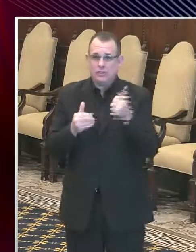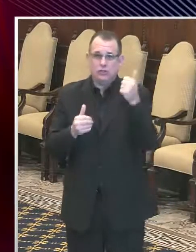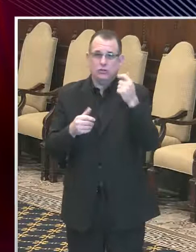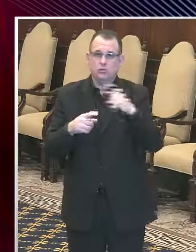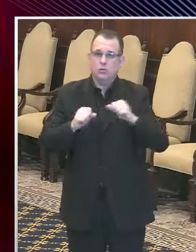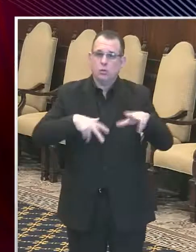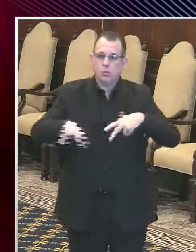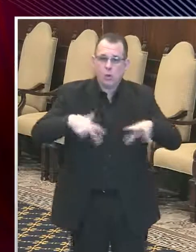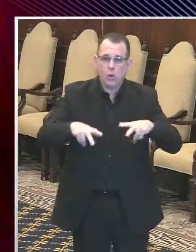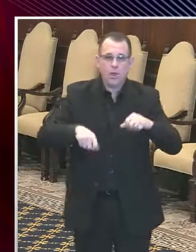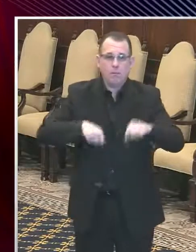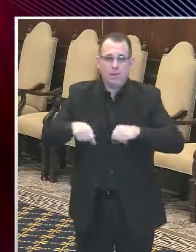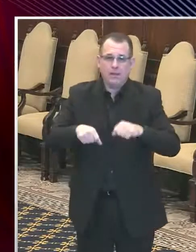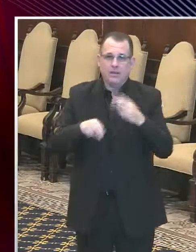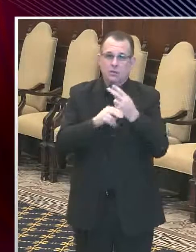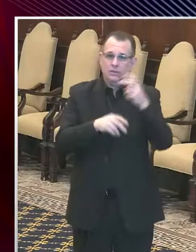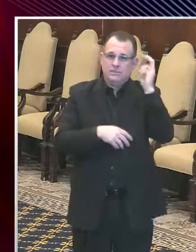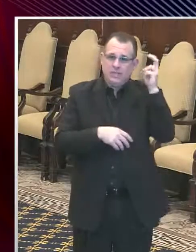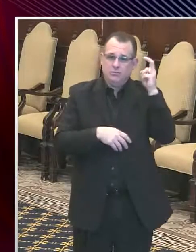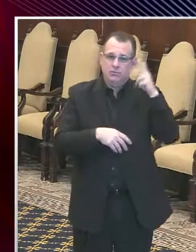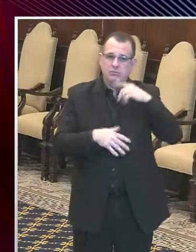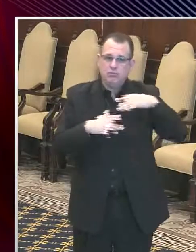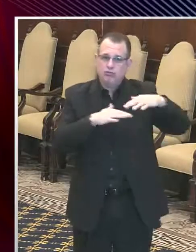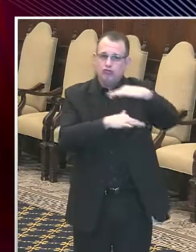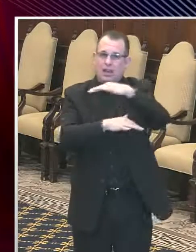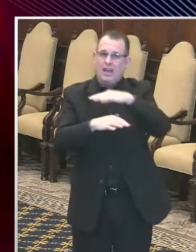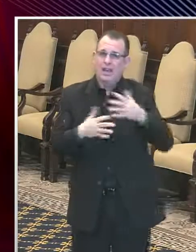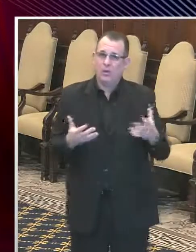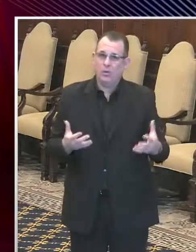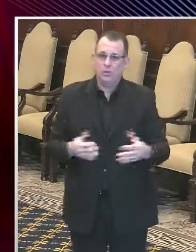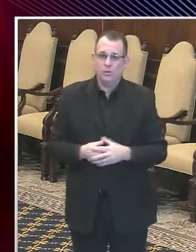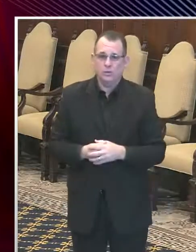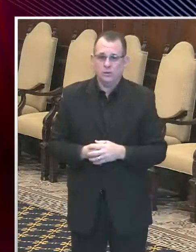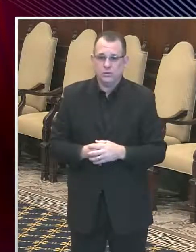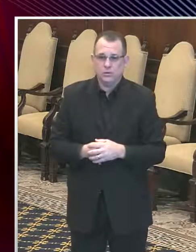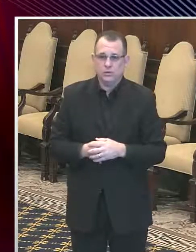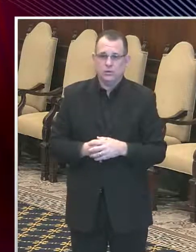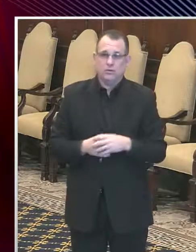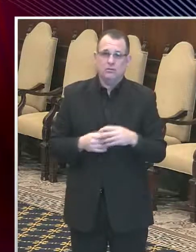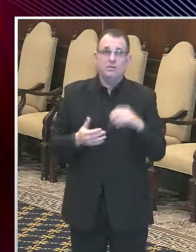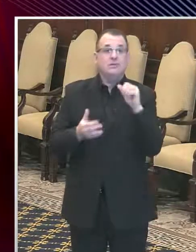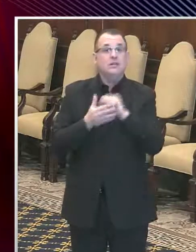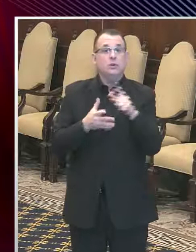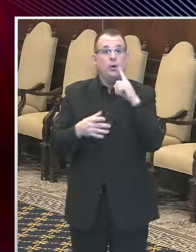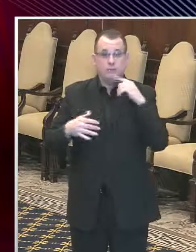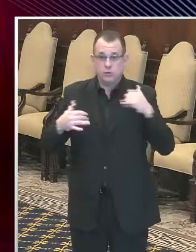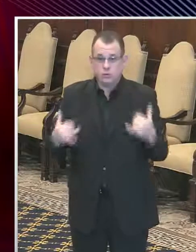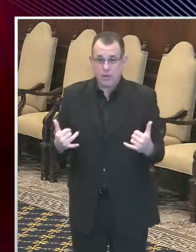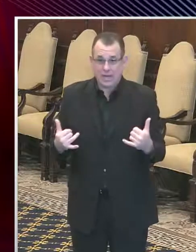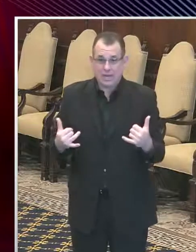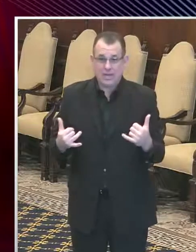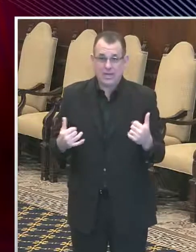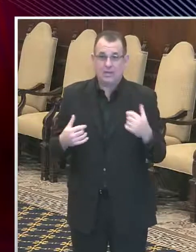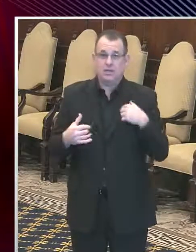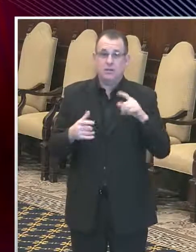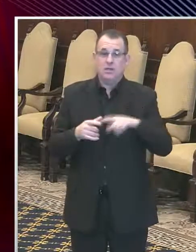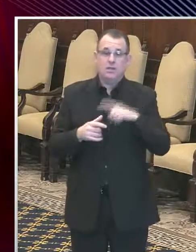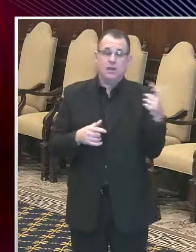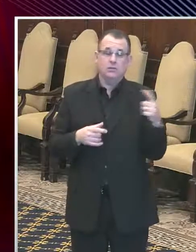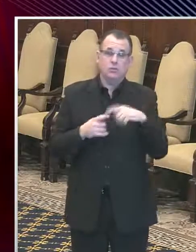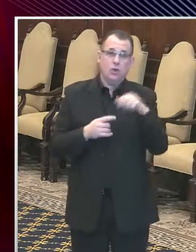transit to get around or go to work. So that's the update for today. Now I'll turn it back to Armando.